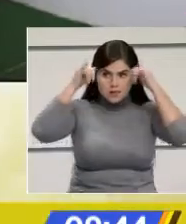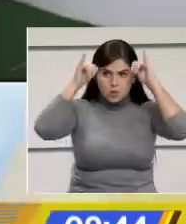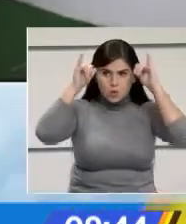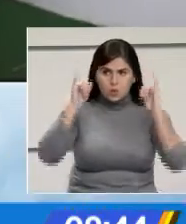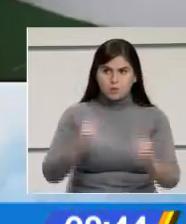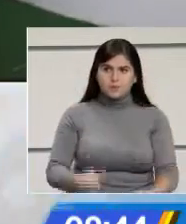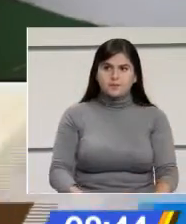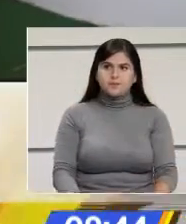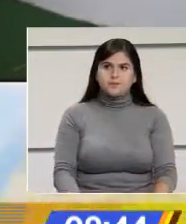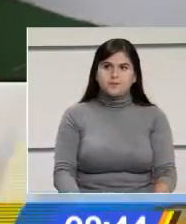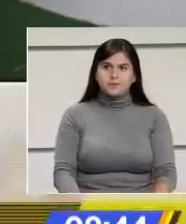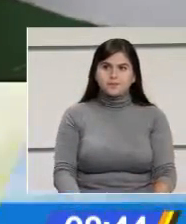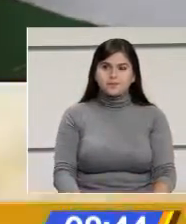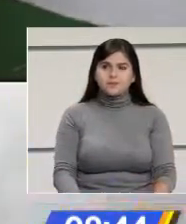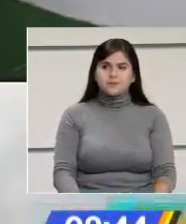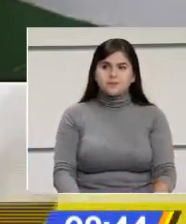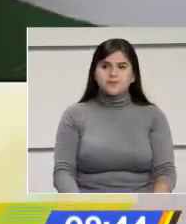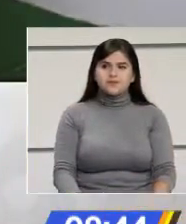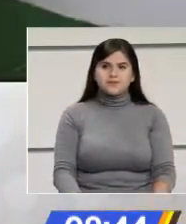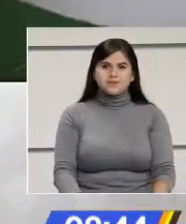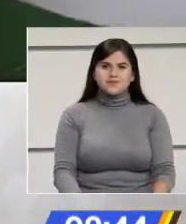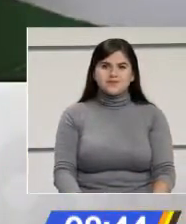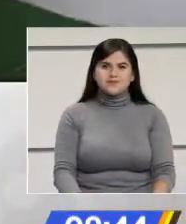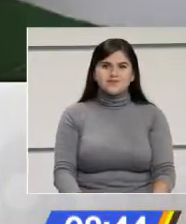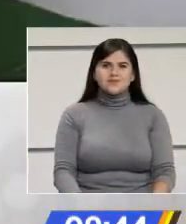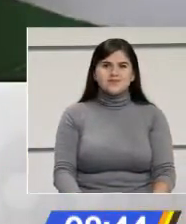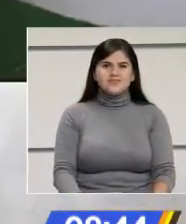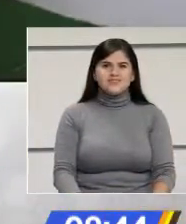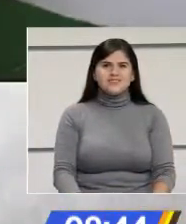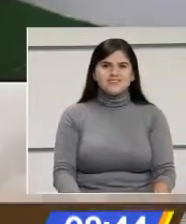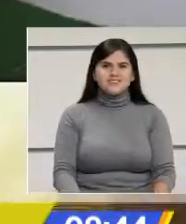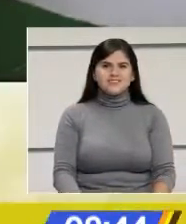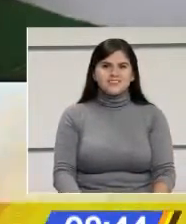vueltita ahí. Ahí da una vueltita. Ay, ¿para dónde?